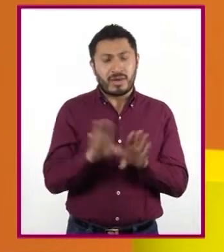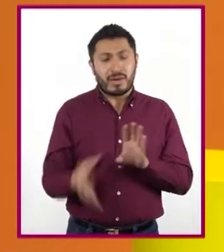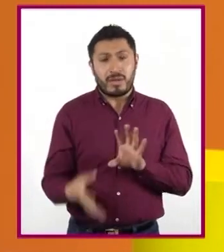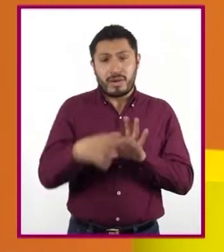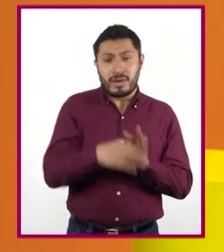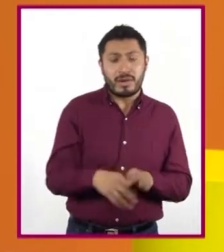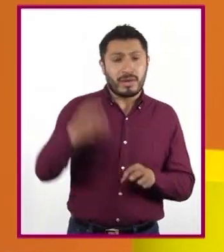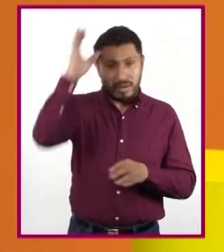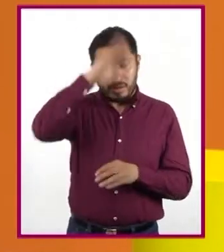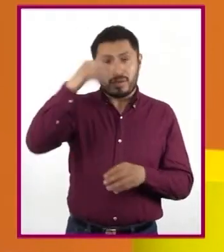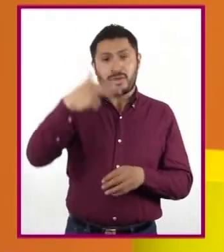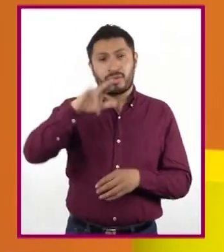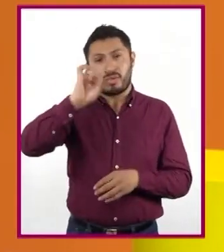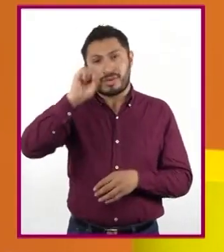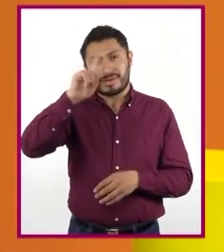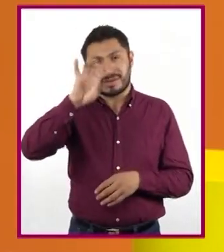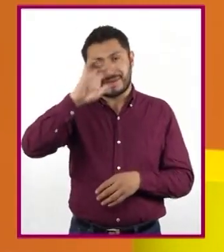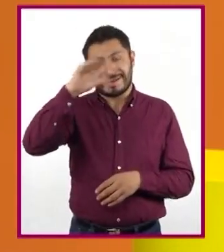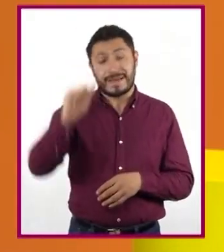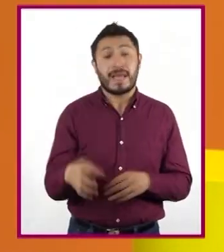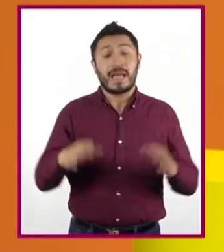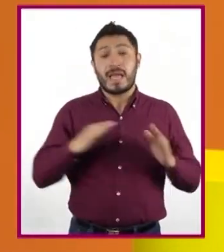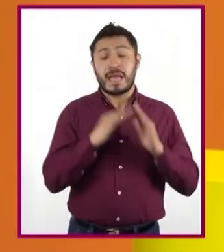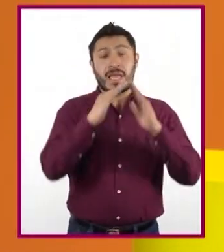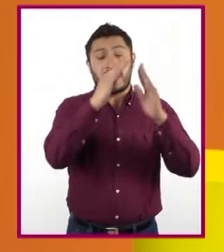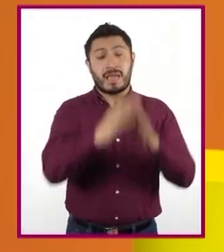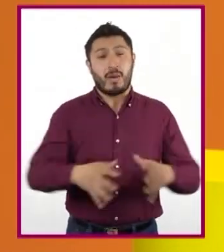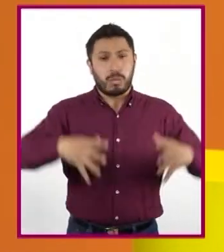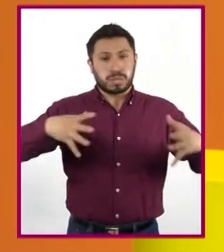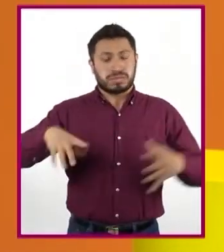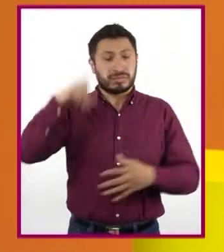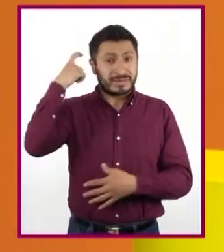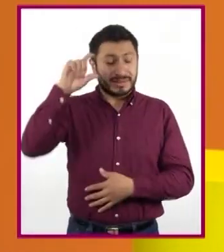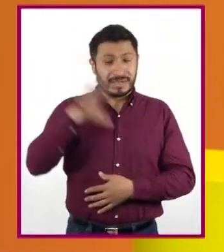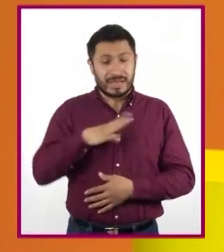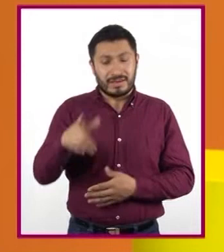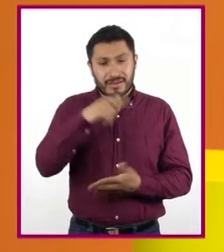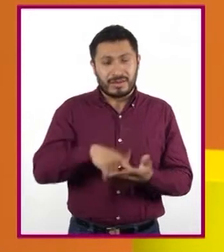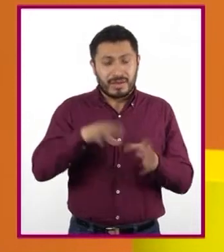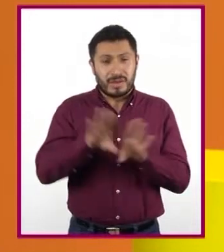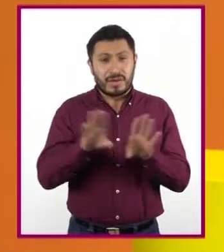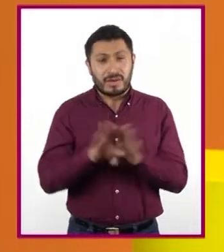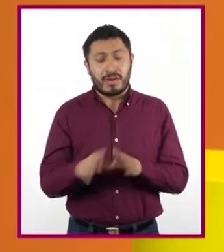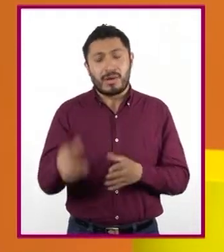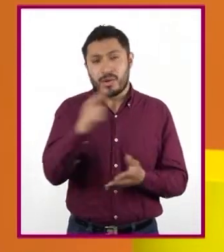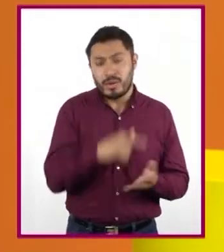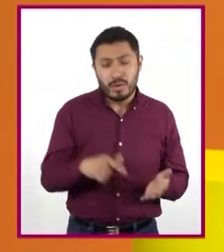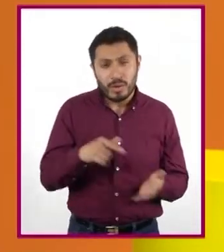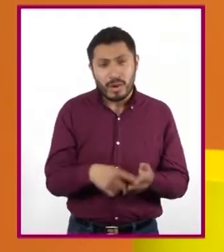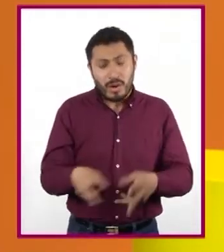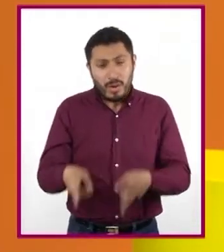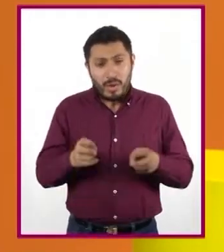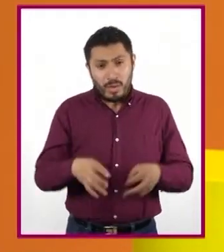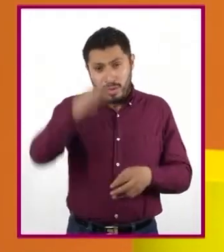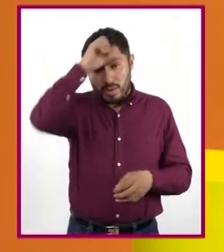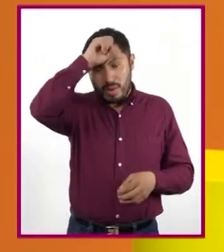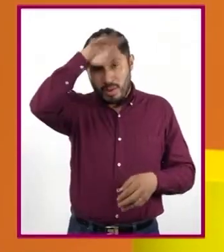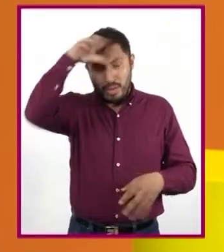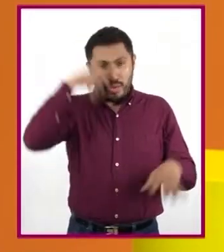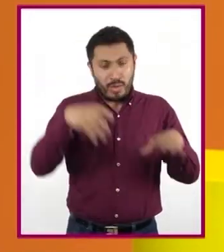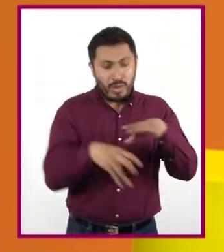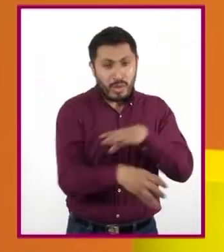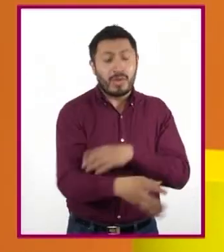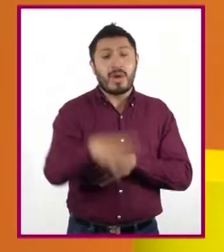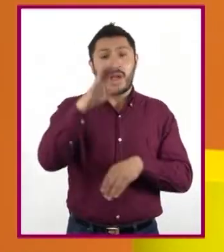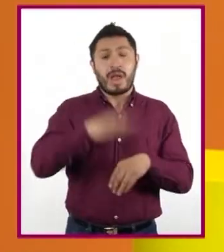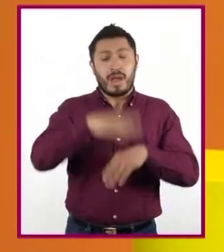cultura huasteca y la Sierra Gorda de Querétaro, en la que se localiza uno de los conjuntos de explotación minera de mayor envergadura de